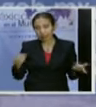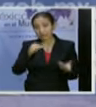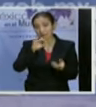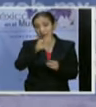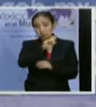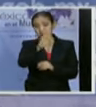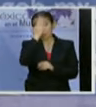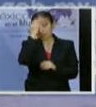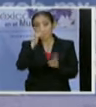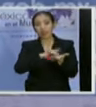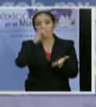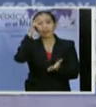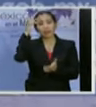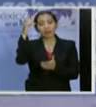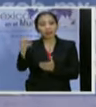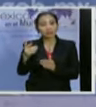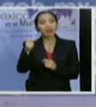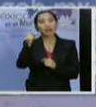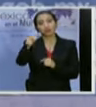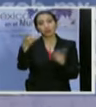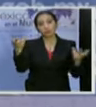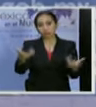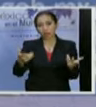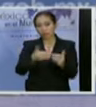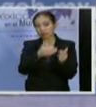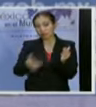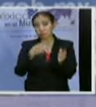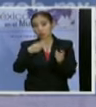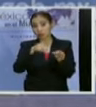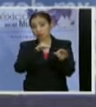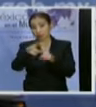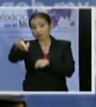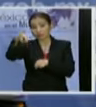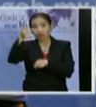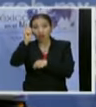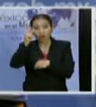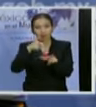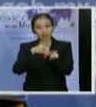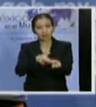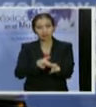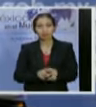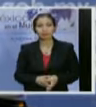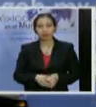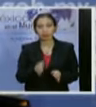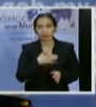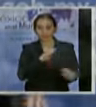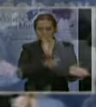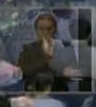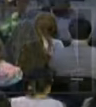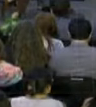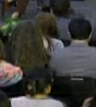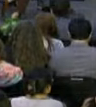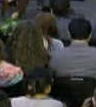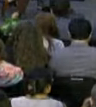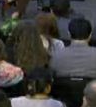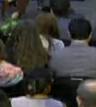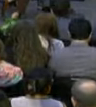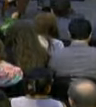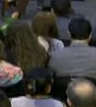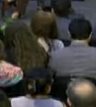un reconocimiento y un agradecimiento a lo que tú has hecho, a tu labor, y que esperamos que se continúe. Bueno, dicho eso,